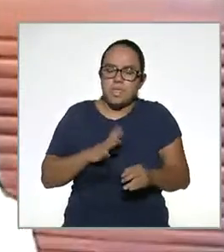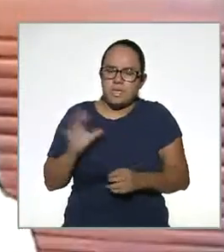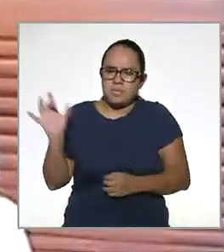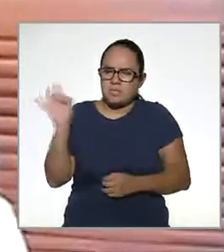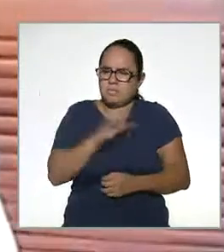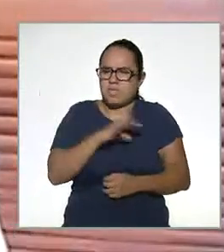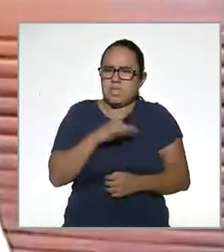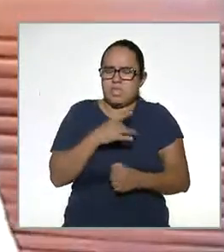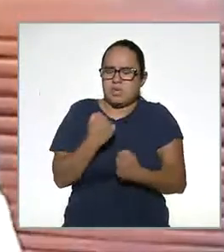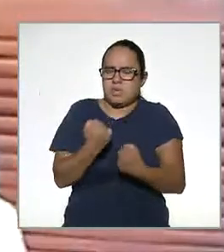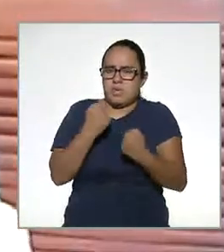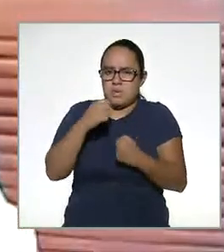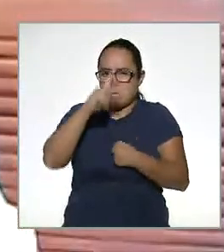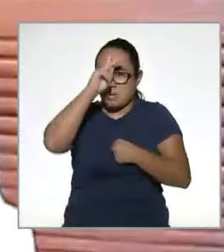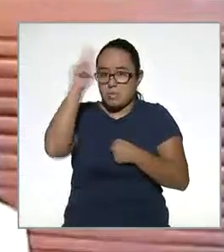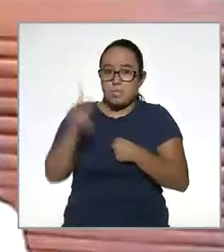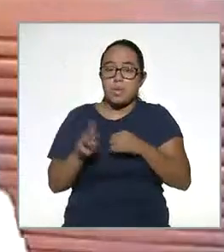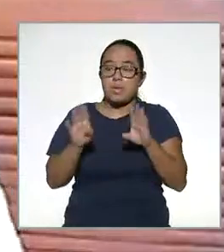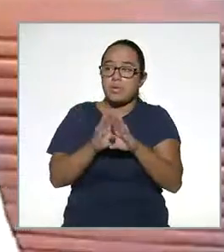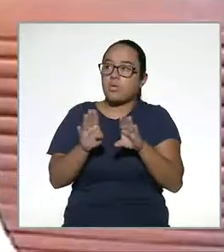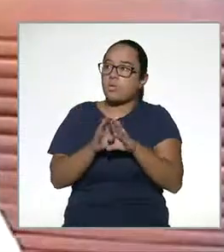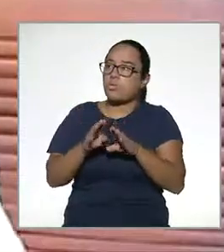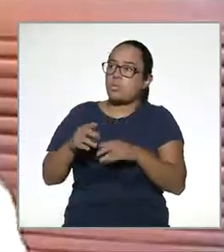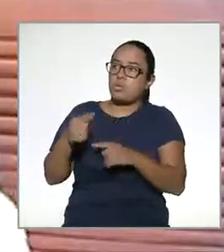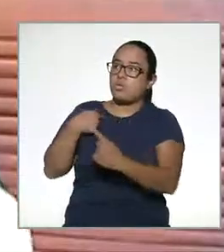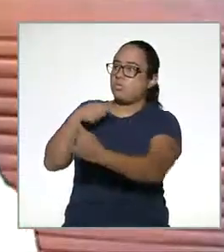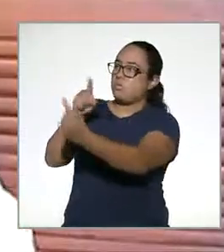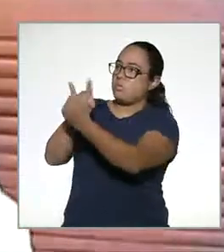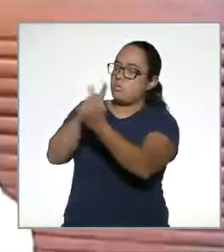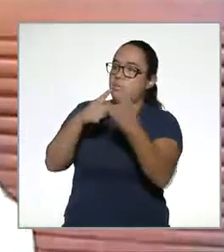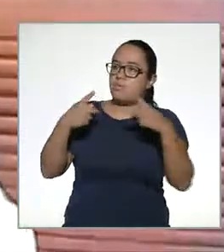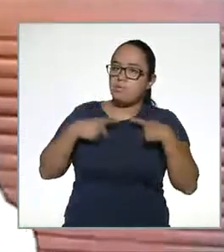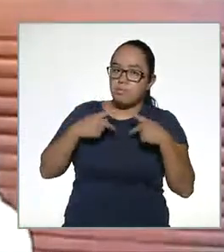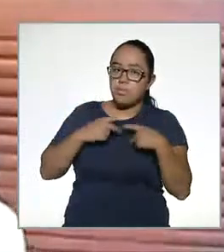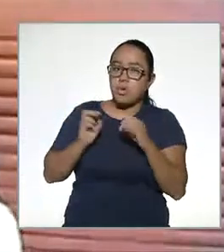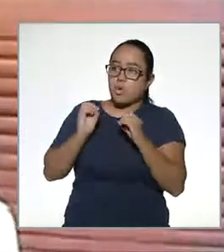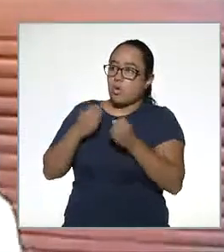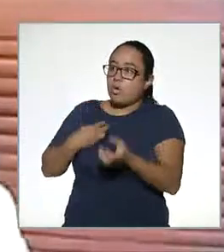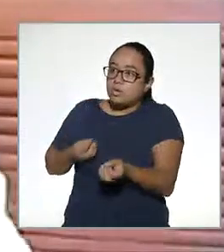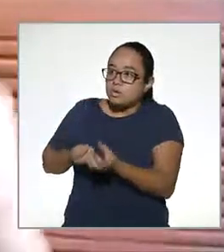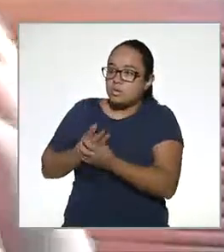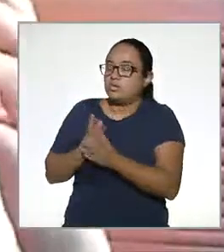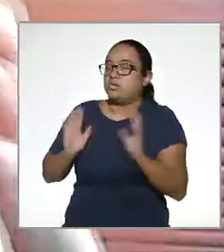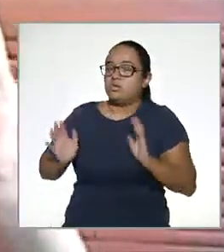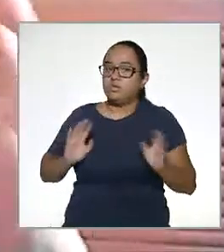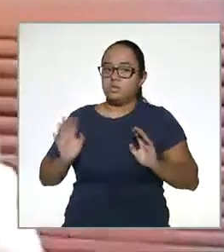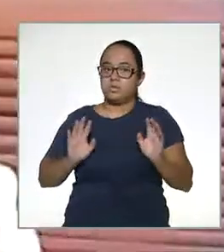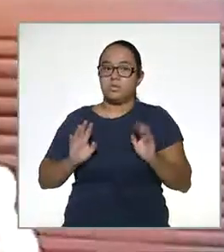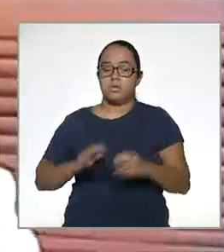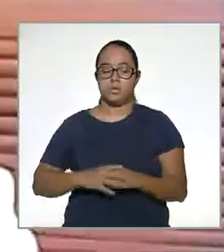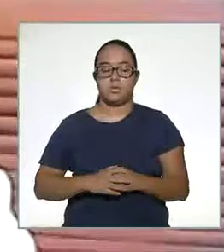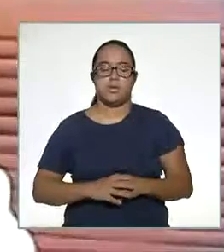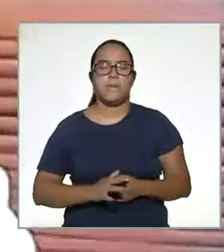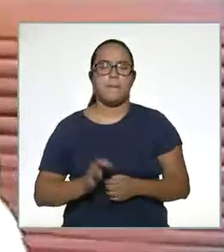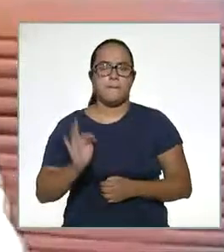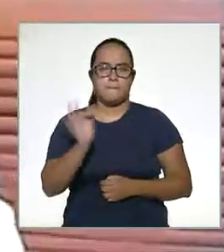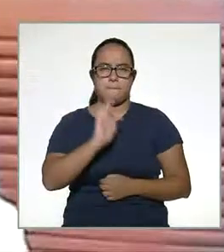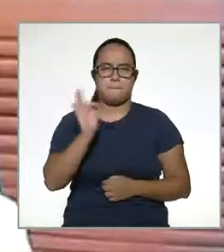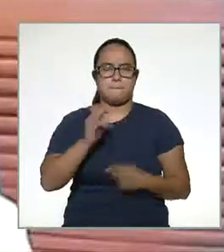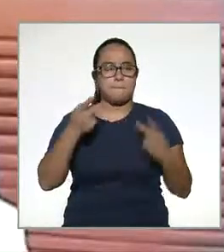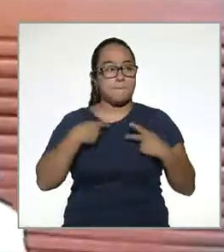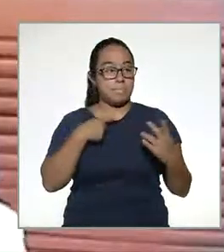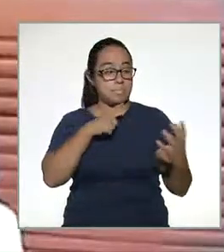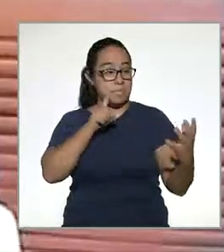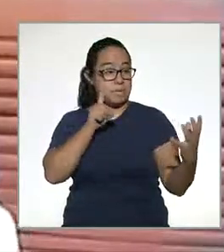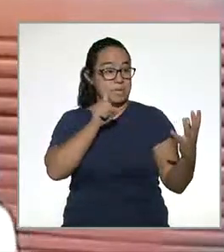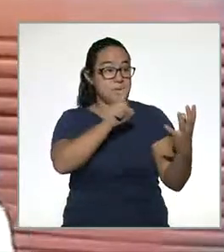intenso a tener experiencias sociales o estar expuesto a ciertas cosas. Entonces, les puede tomar, si van a tener un encuentro social,